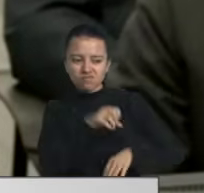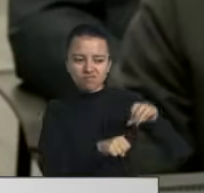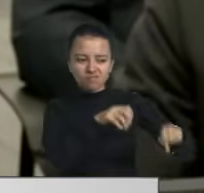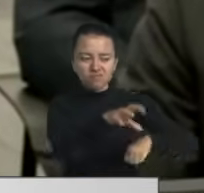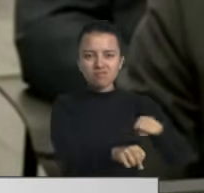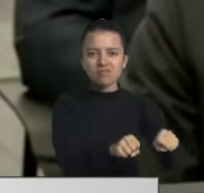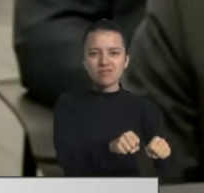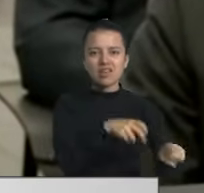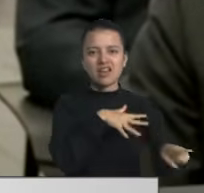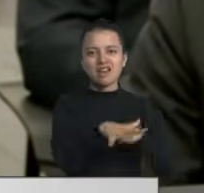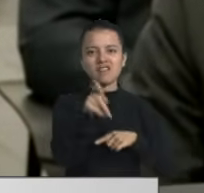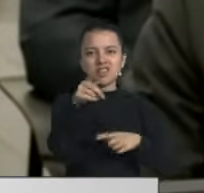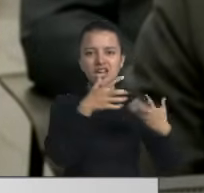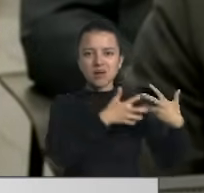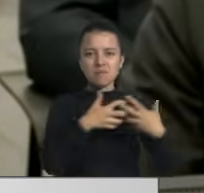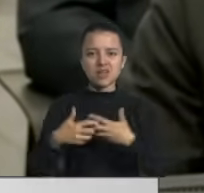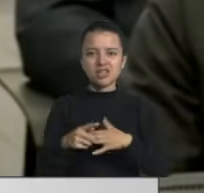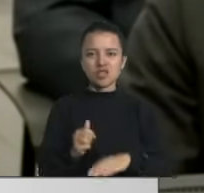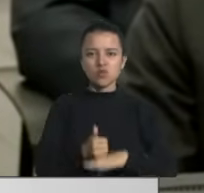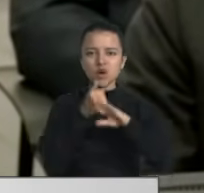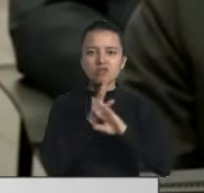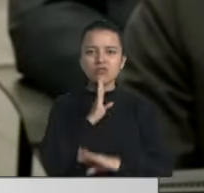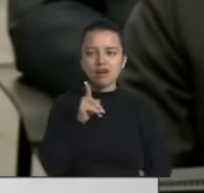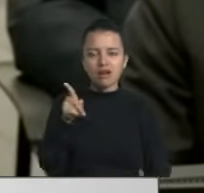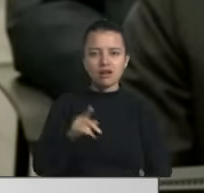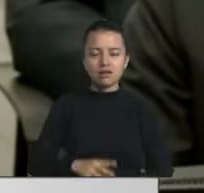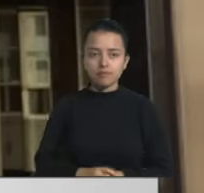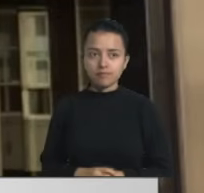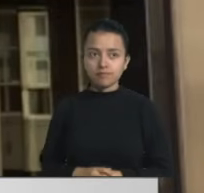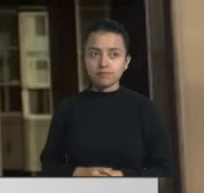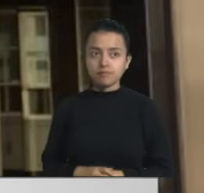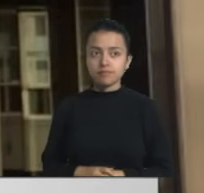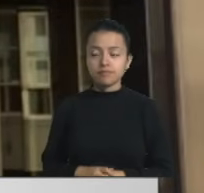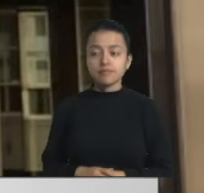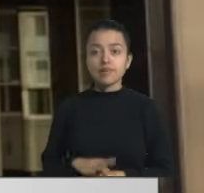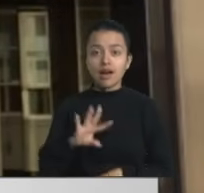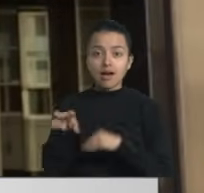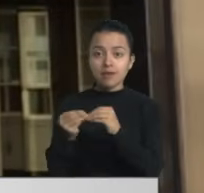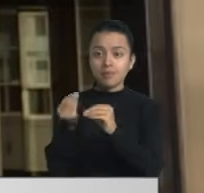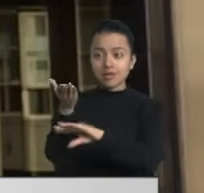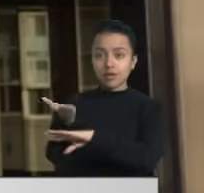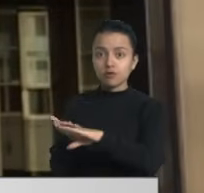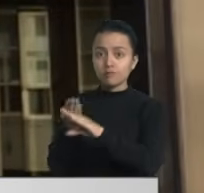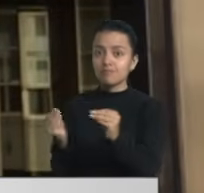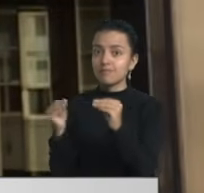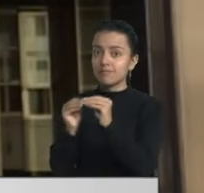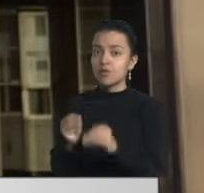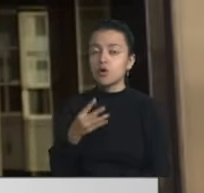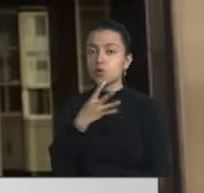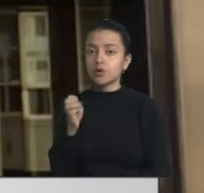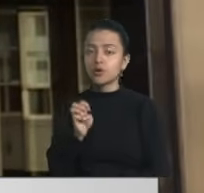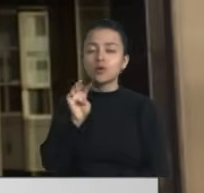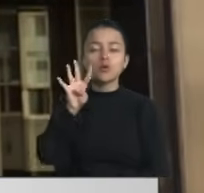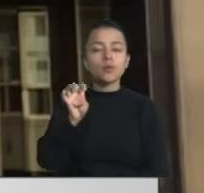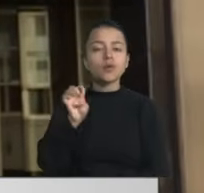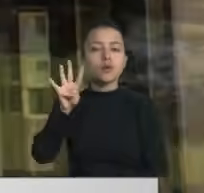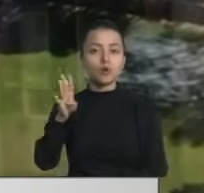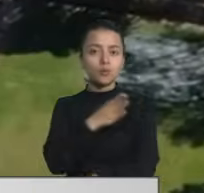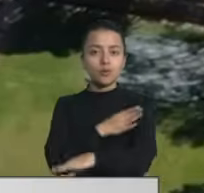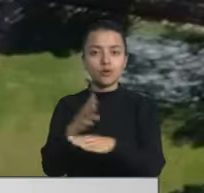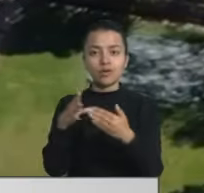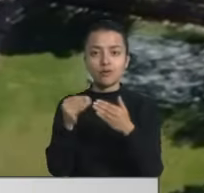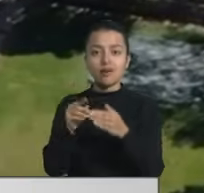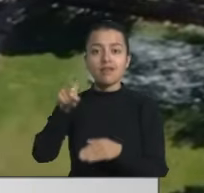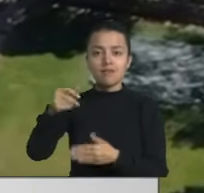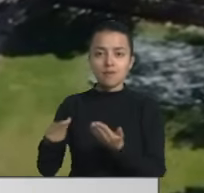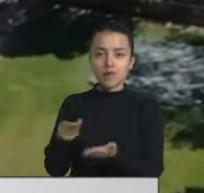imperio empresarial del magnate. Inicialmente se exigió a Trump que pagara una fianza de 454 millones de dólares,